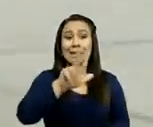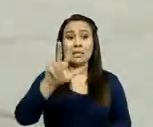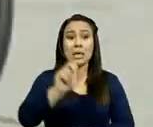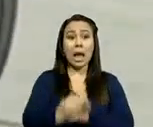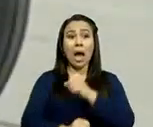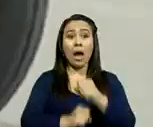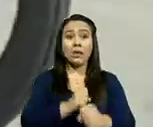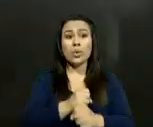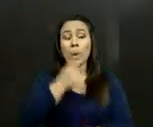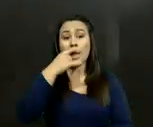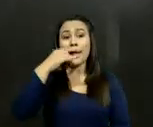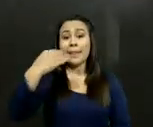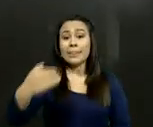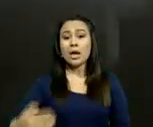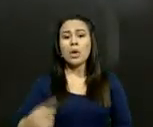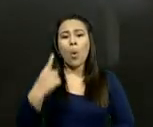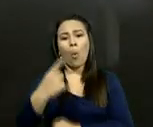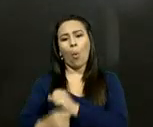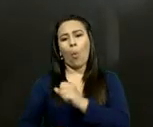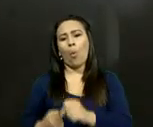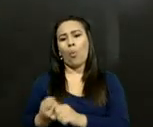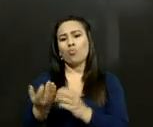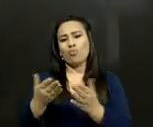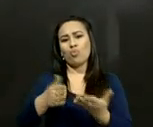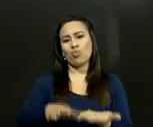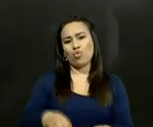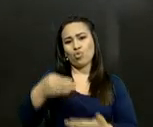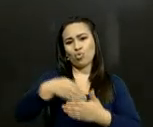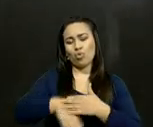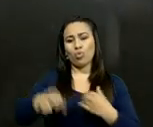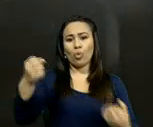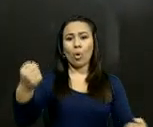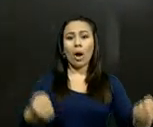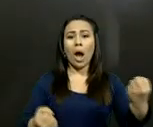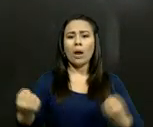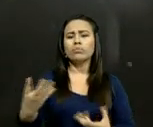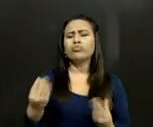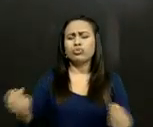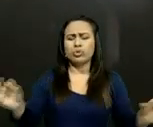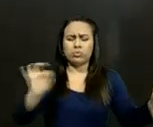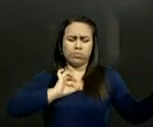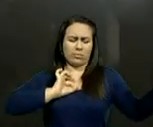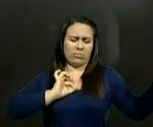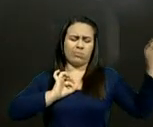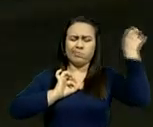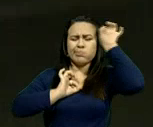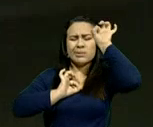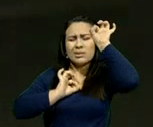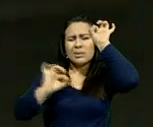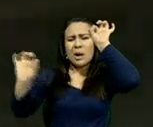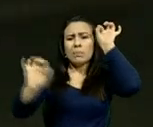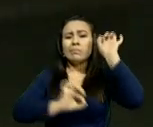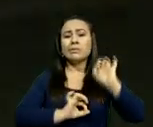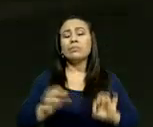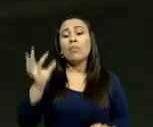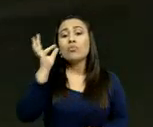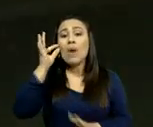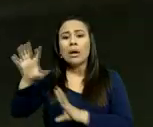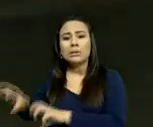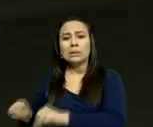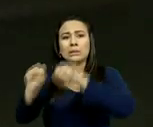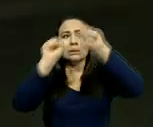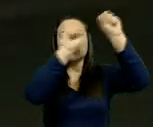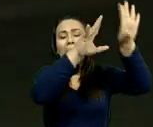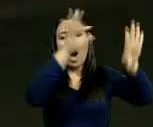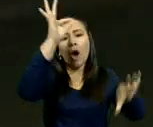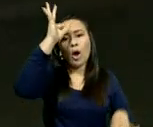de un año, fallecieron al interior del automotor, alcanzados por varios impactos de proyectil. La fémina fue trasladada hasta una